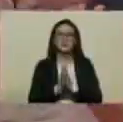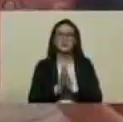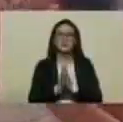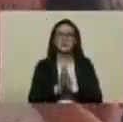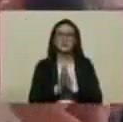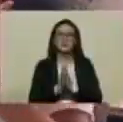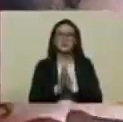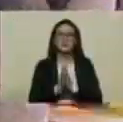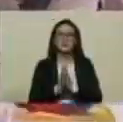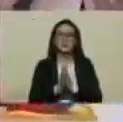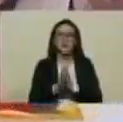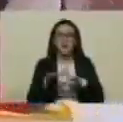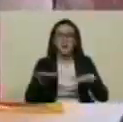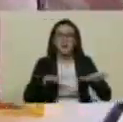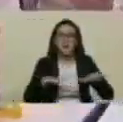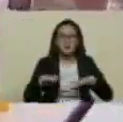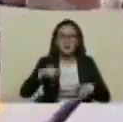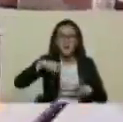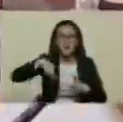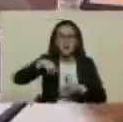movimiento de madres